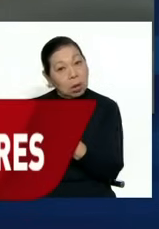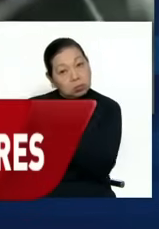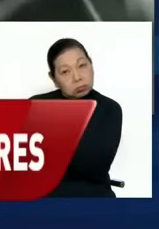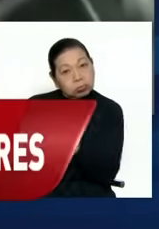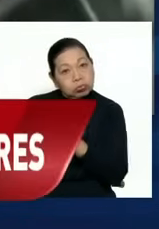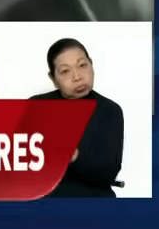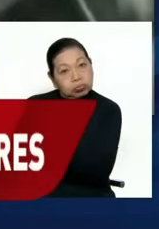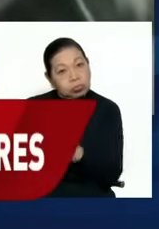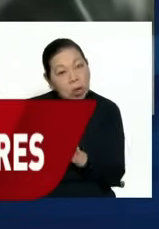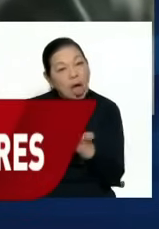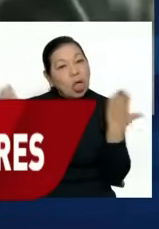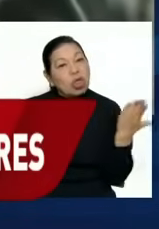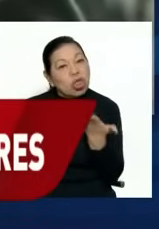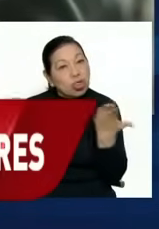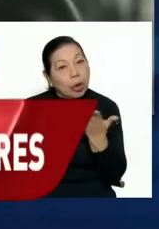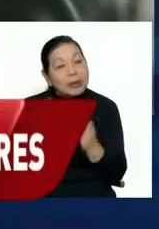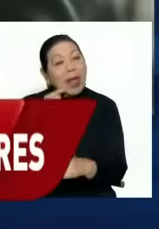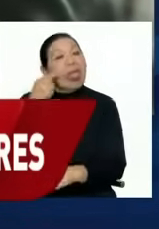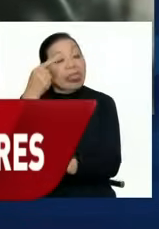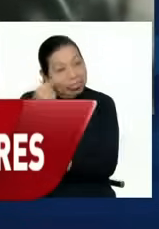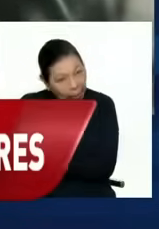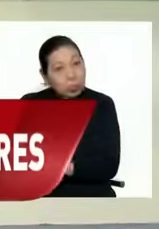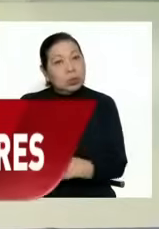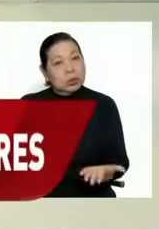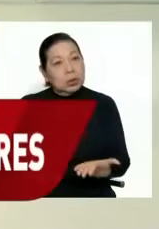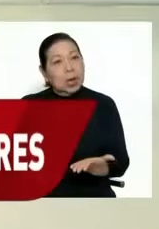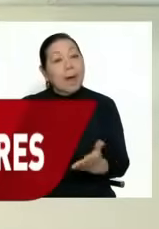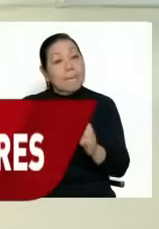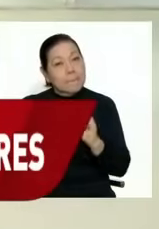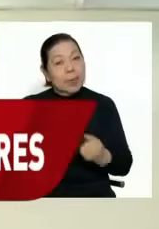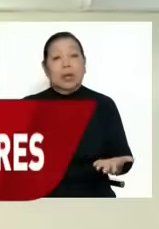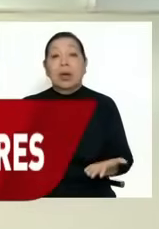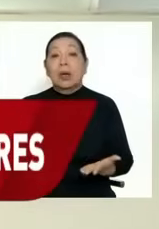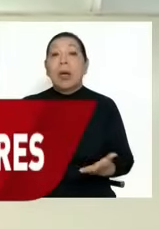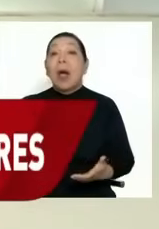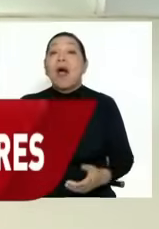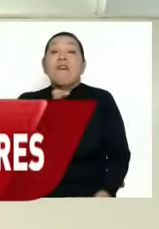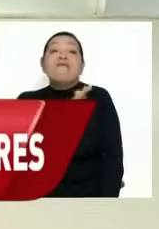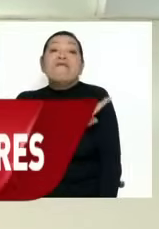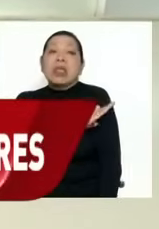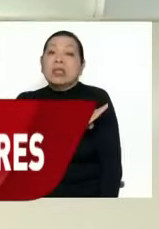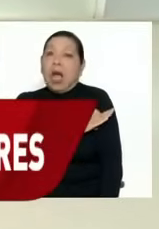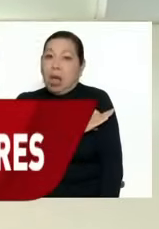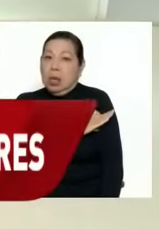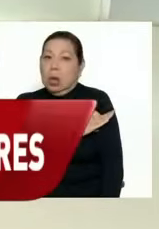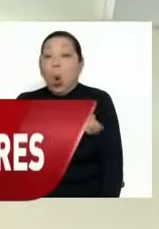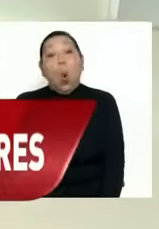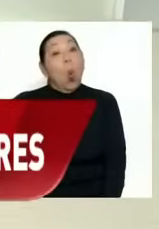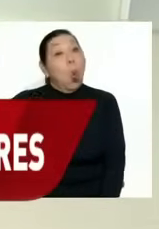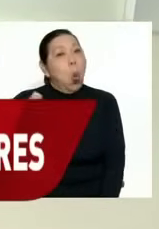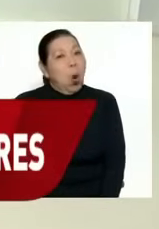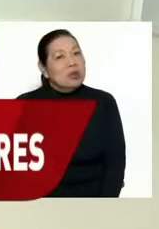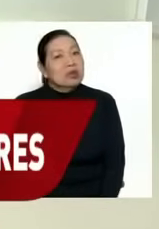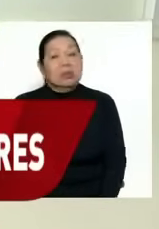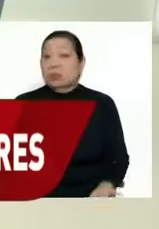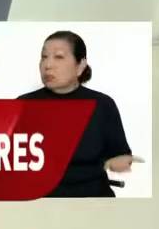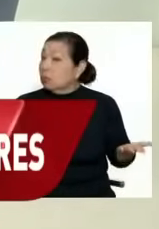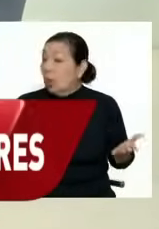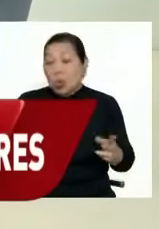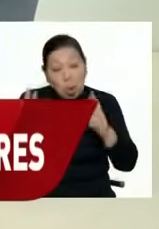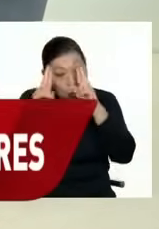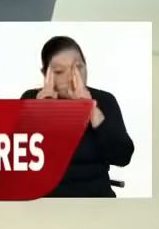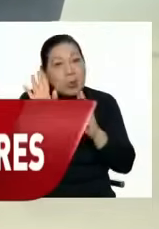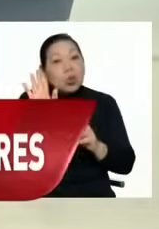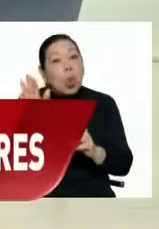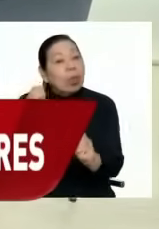iniciar un proceso en donde denunciemos penalmente a los fiscales y a los jueces que no cumplan